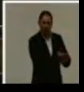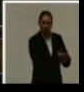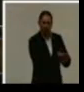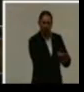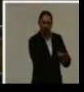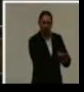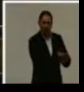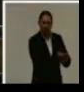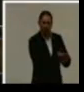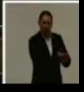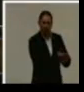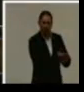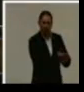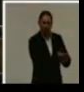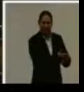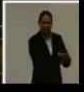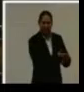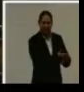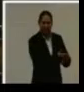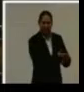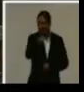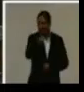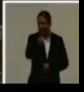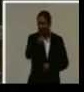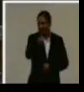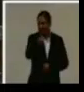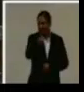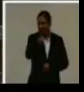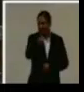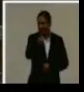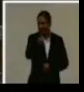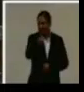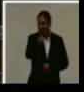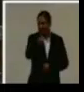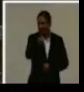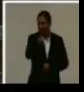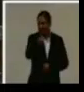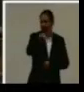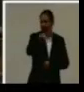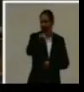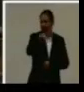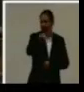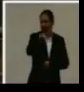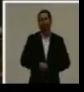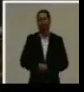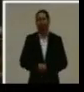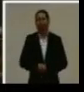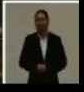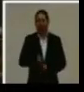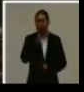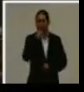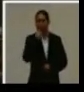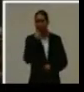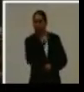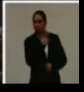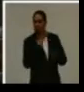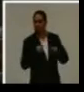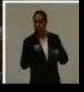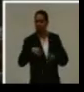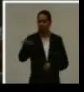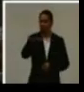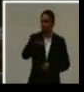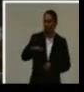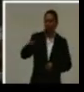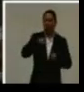desde aquí vamos a estar muy atentos para que este tipo de delincuentes no lleguen a ocupar los cargos públicos. Esta es una demanda del pueblo chiapaneco,